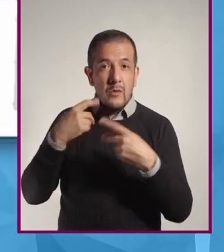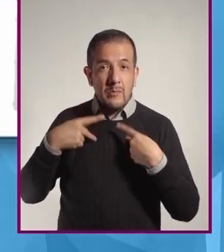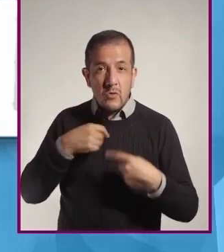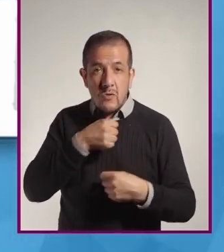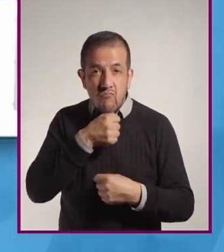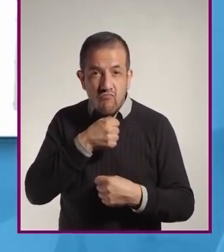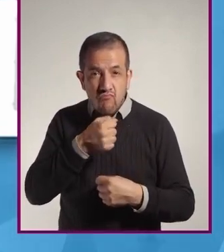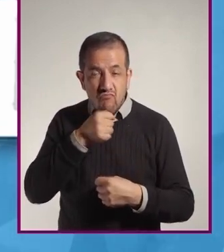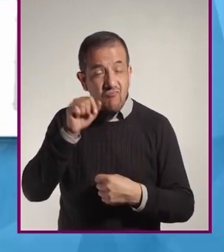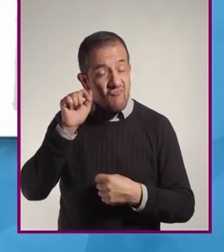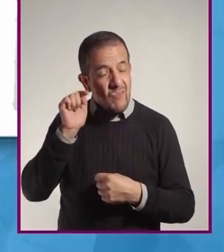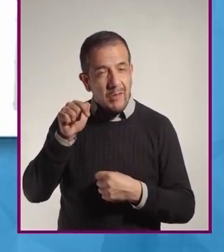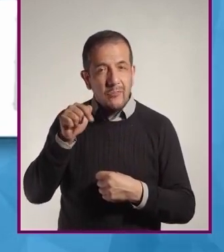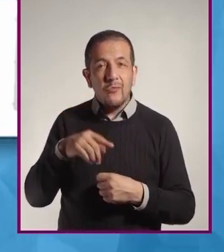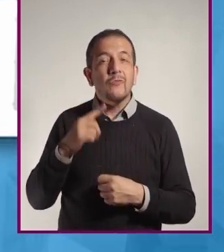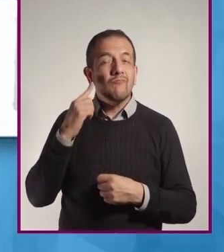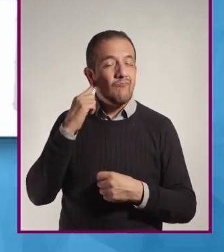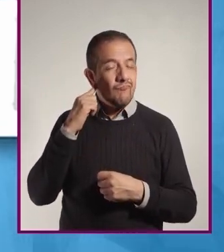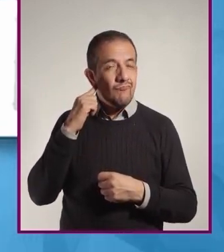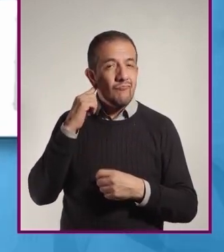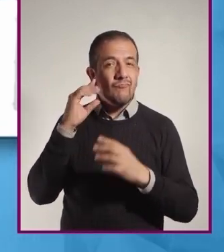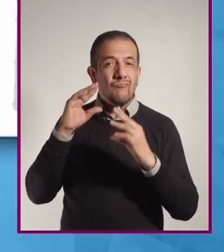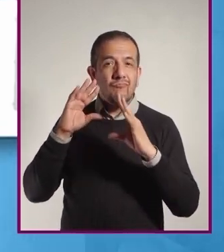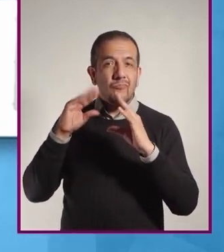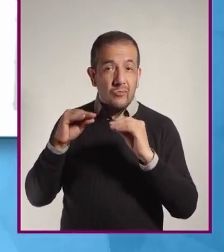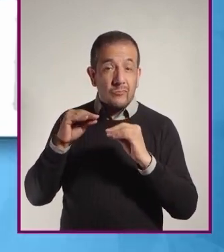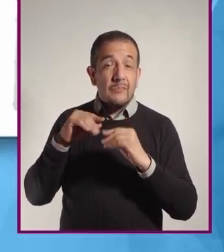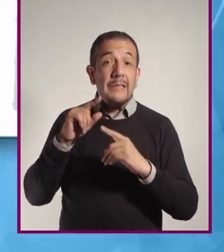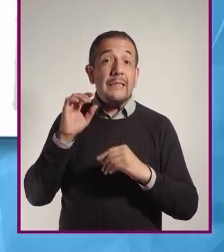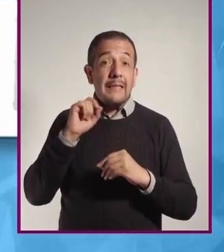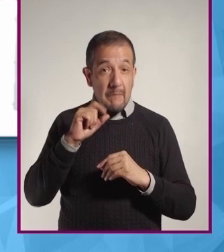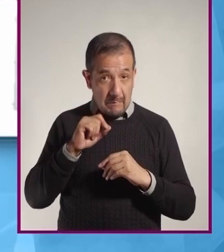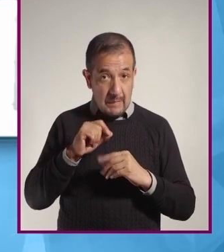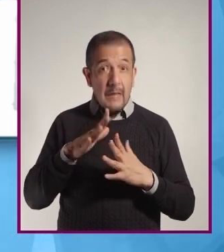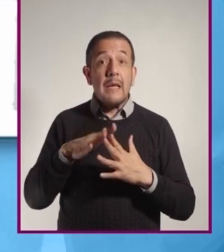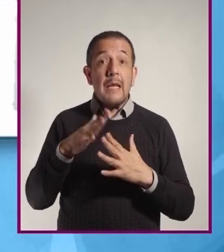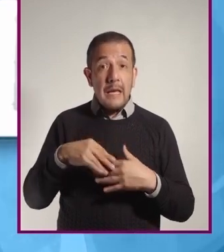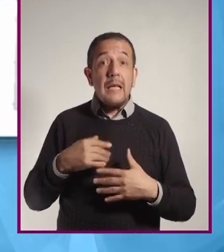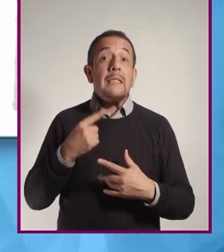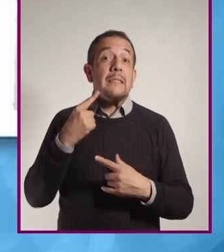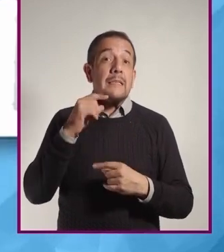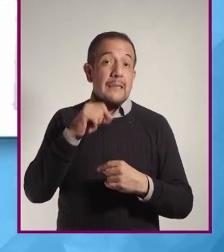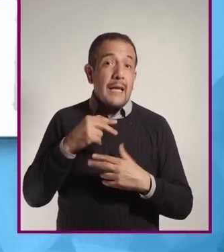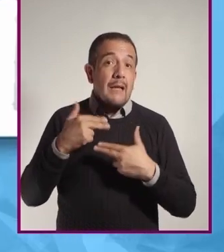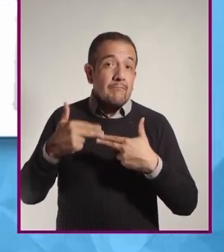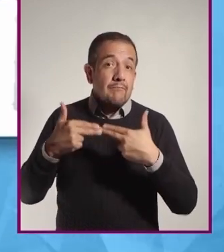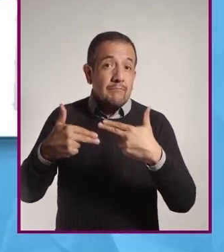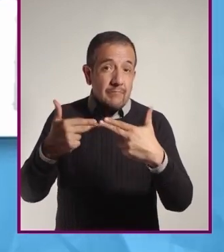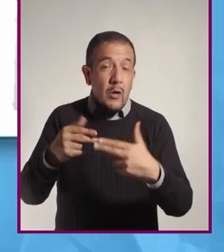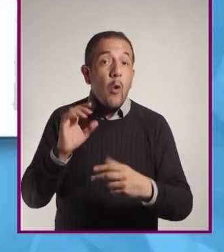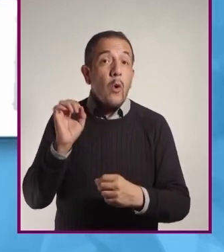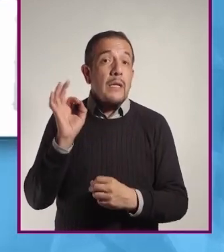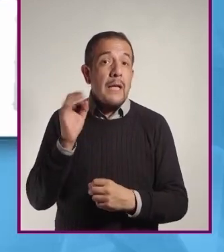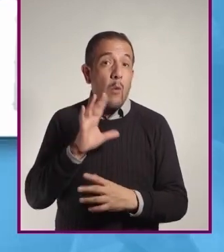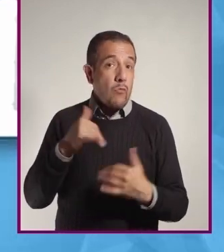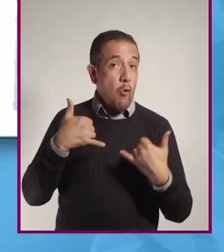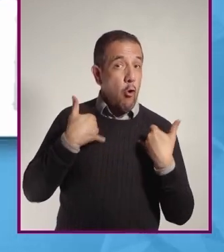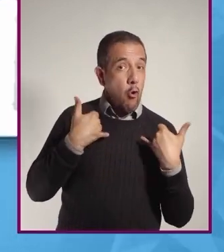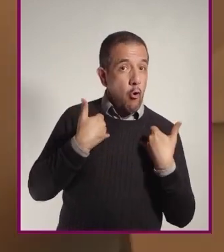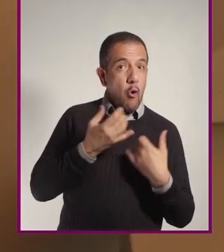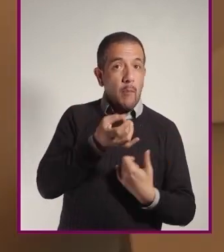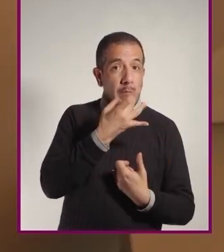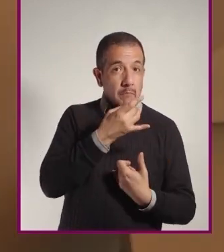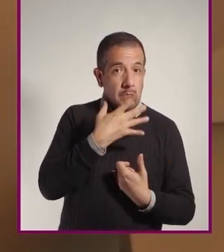Pero dependerá también de factores genéticos, dependerá de factores metabólicos, si estuvimos expuestos a algunos